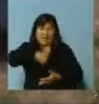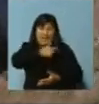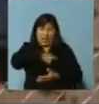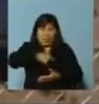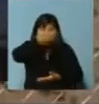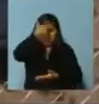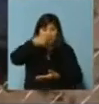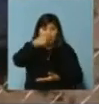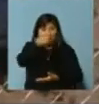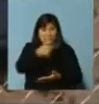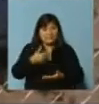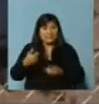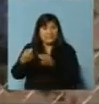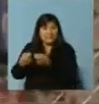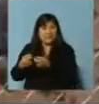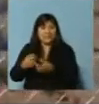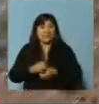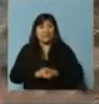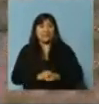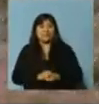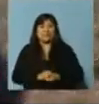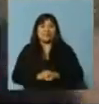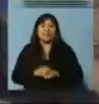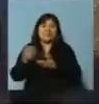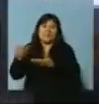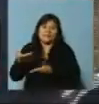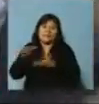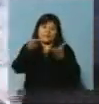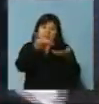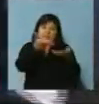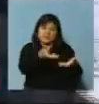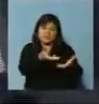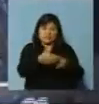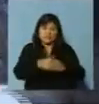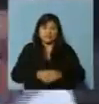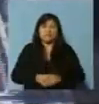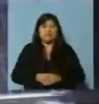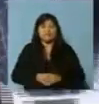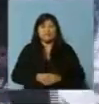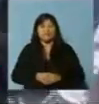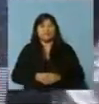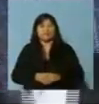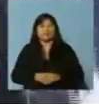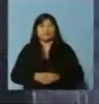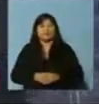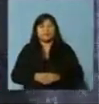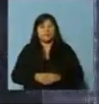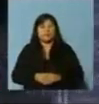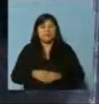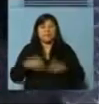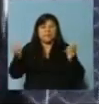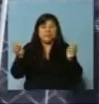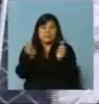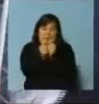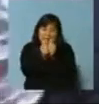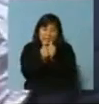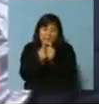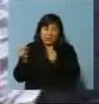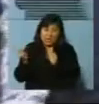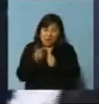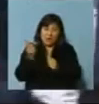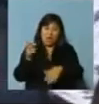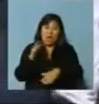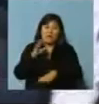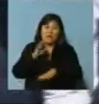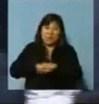favor. Señor gobernador, lo acompaña, le pidió, lo acompaña el gerente.